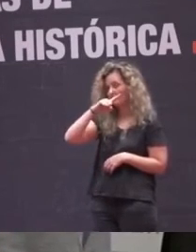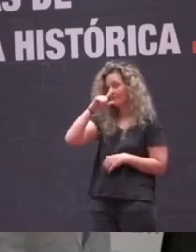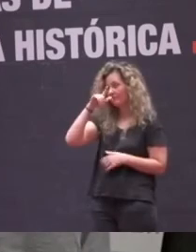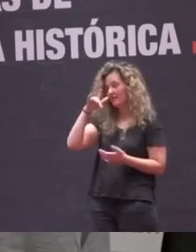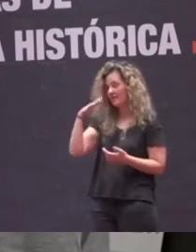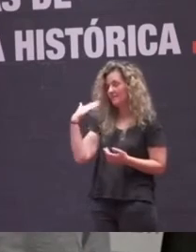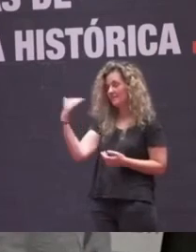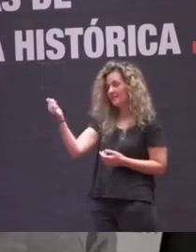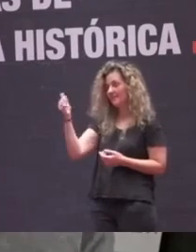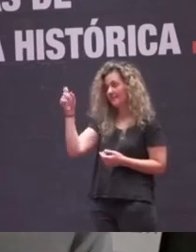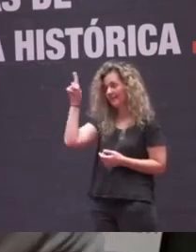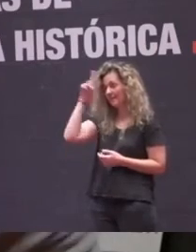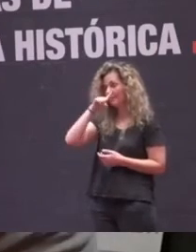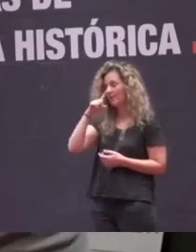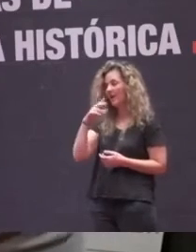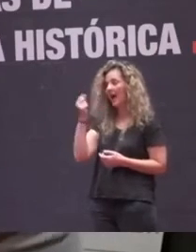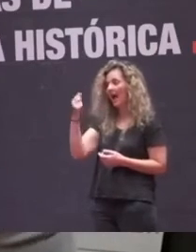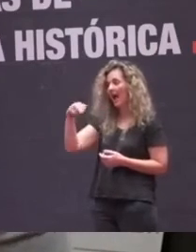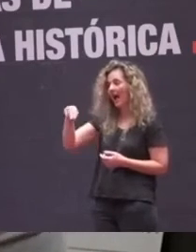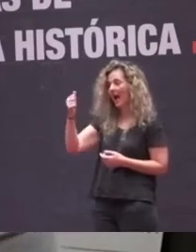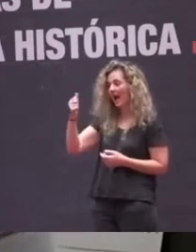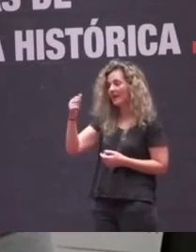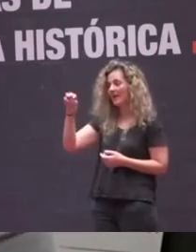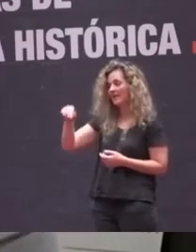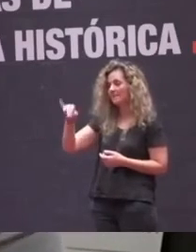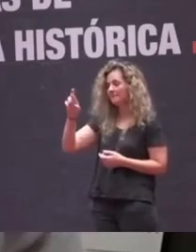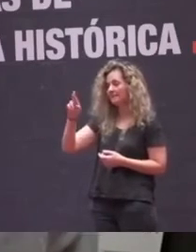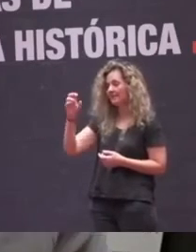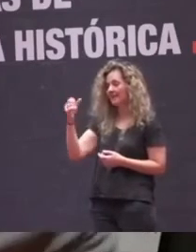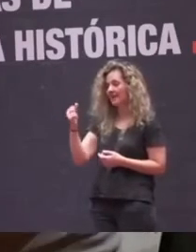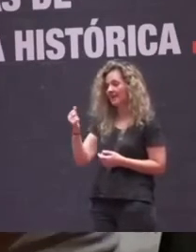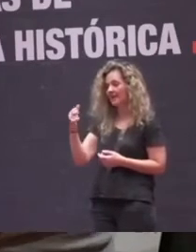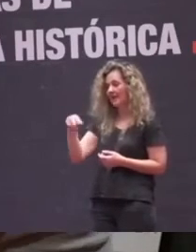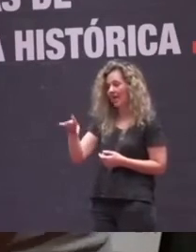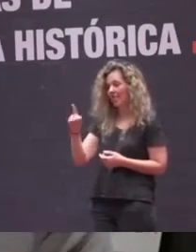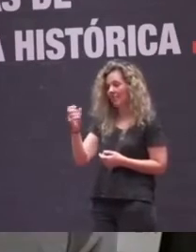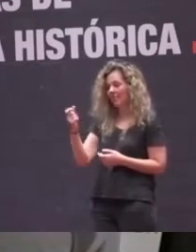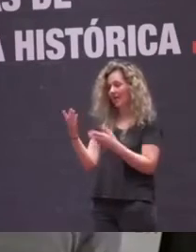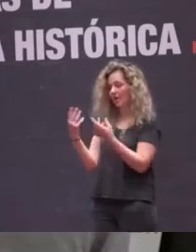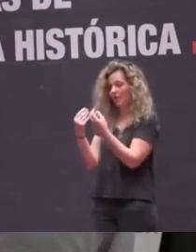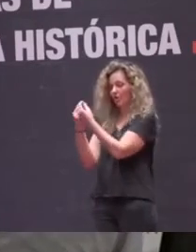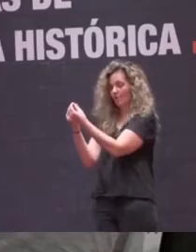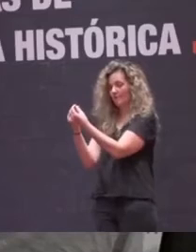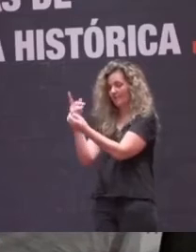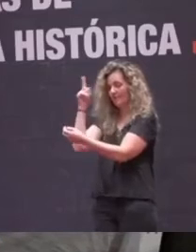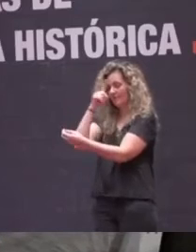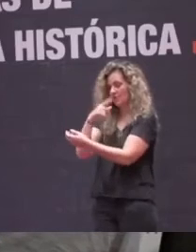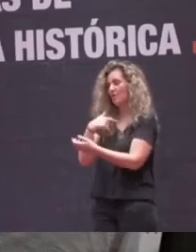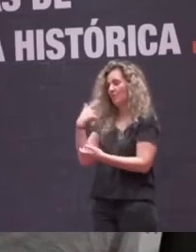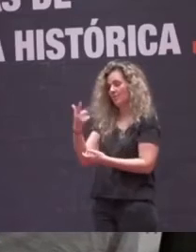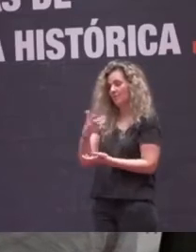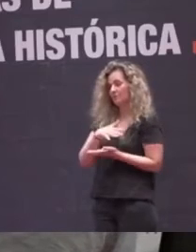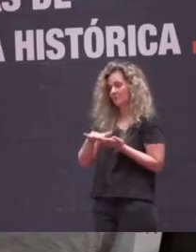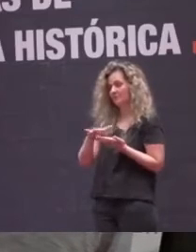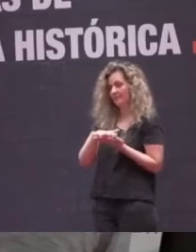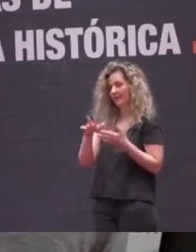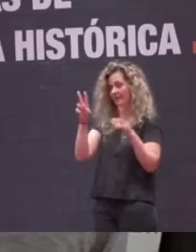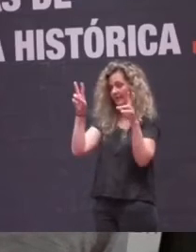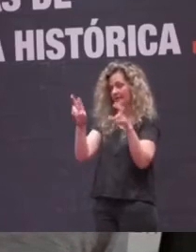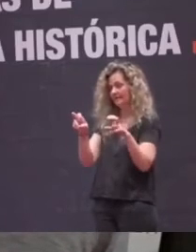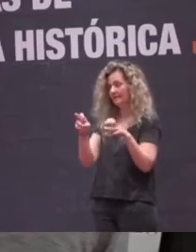que me chaman a Madrid, está Ana Miranda conmigo en Madrid, despois comentarei algunhas cousas ao respecto, ¿no?